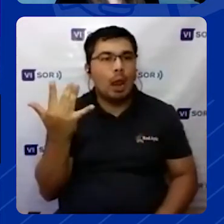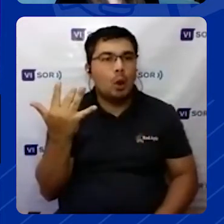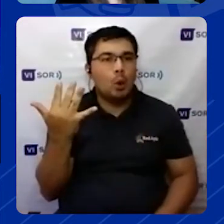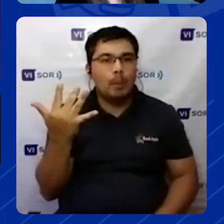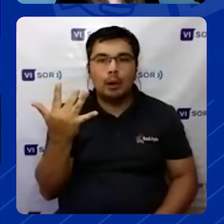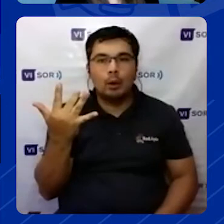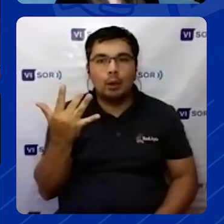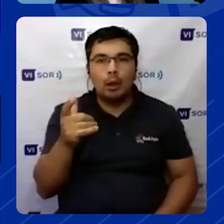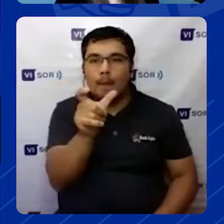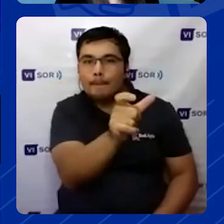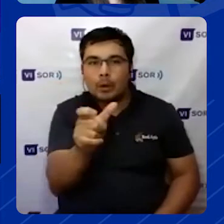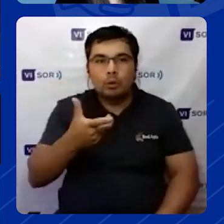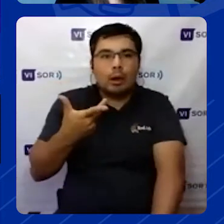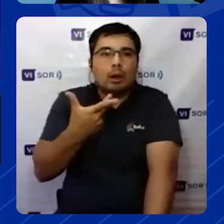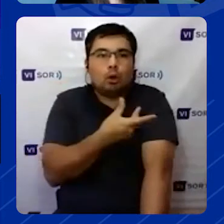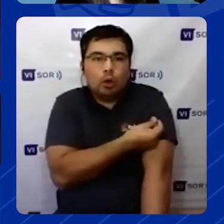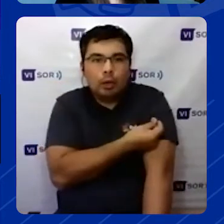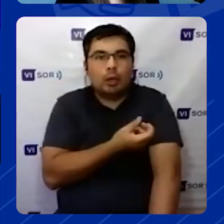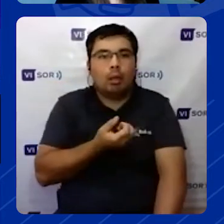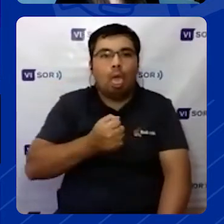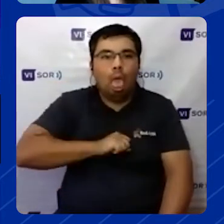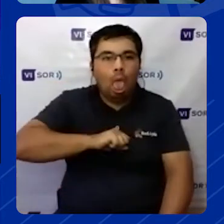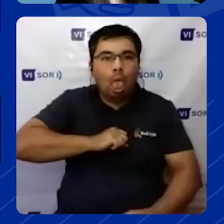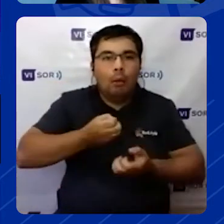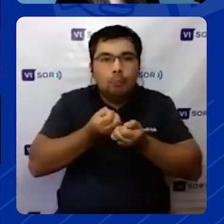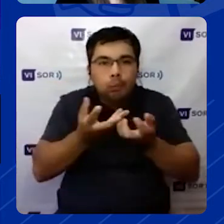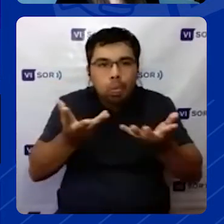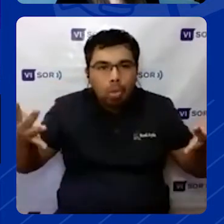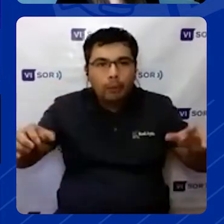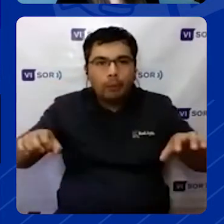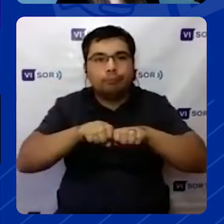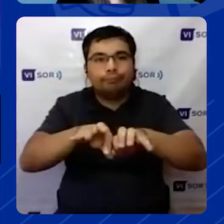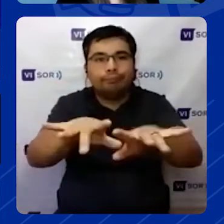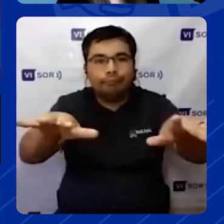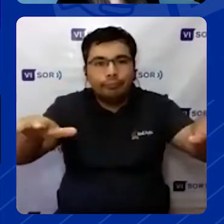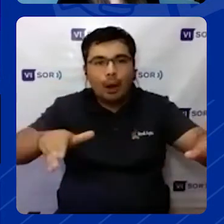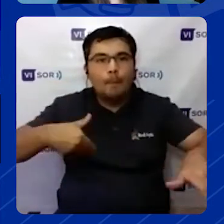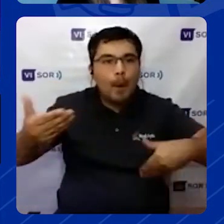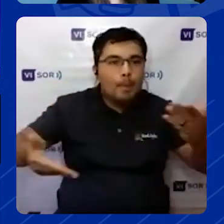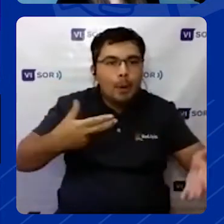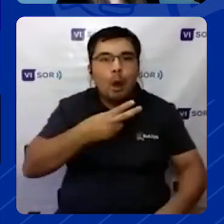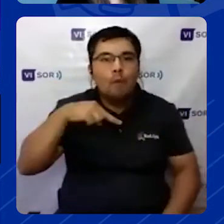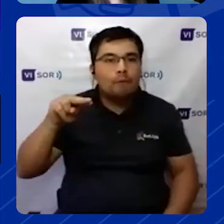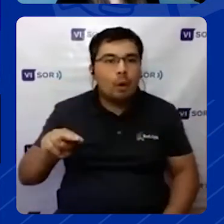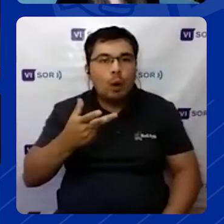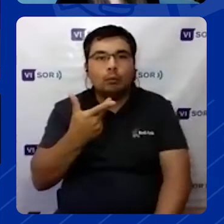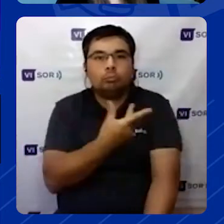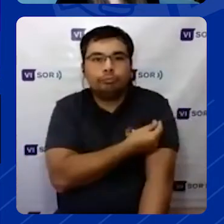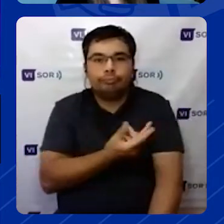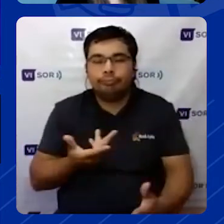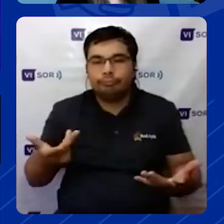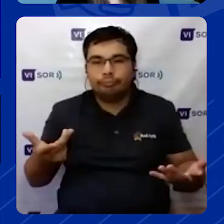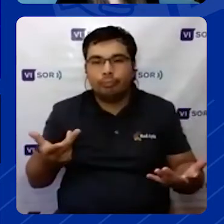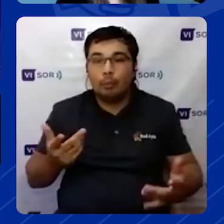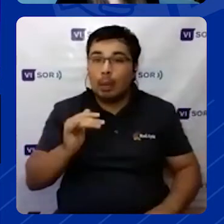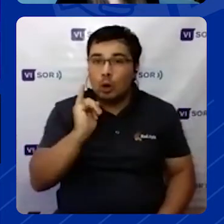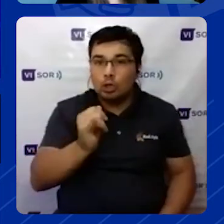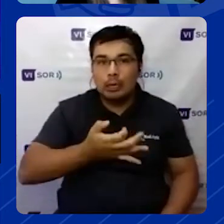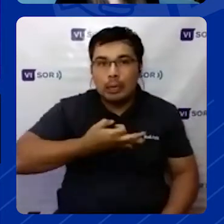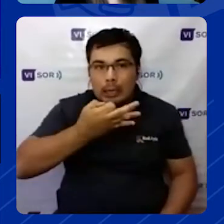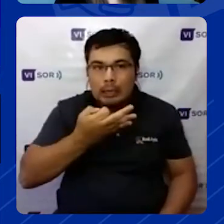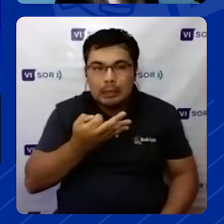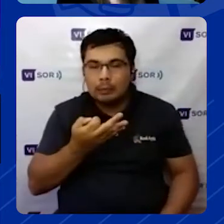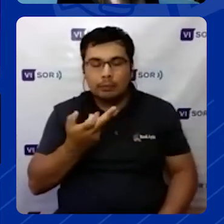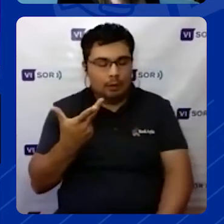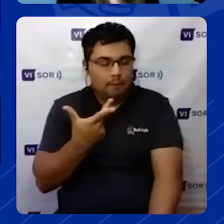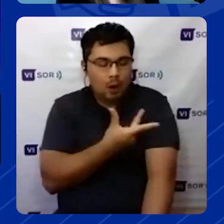fallecidos y vacunados, ¿no? Pero sí explicar por qué existe esta circunstancia, qué consecuencias está teniendo las vacunas, por qué se ponen, qué